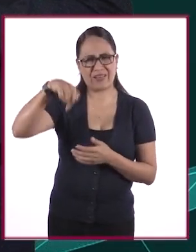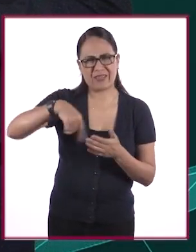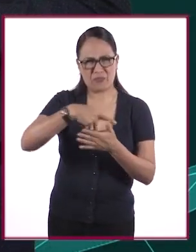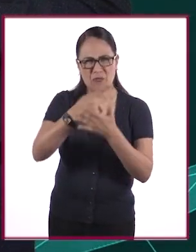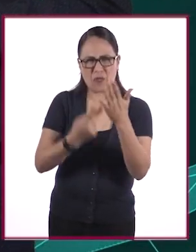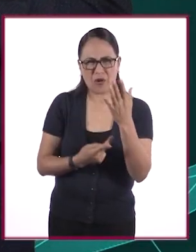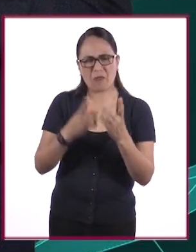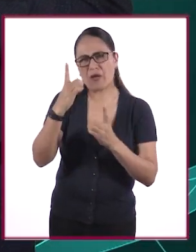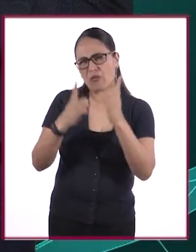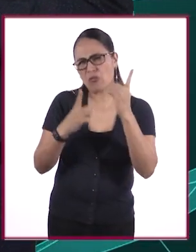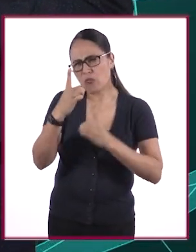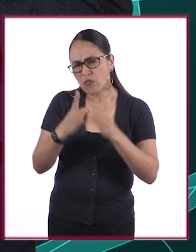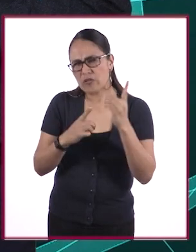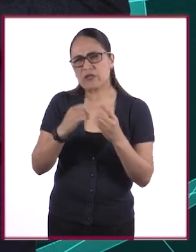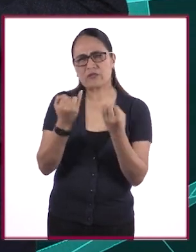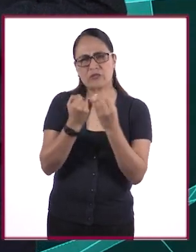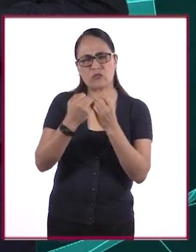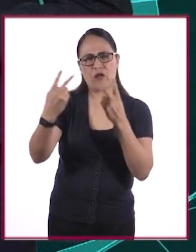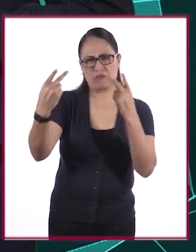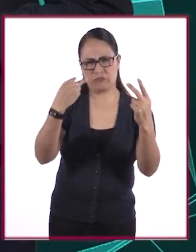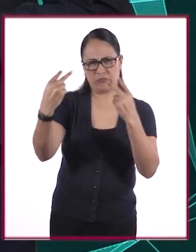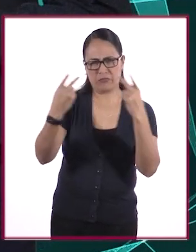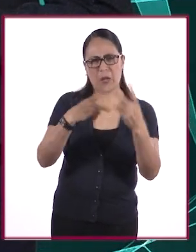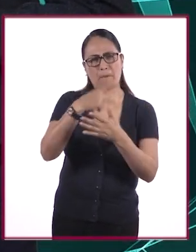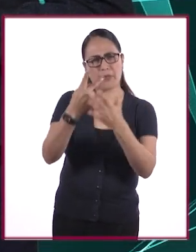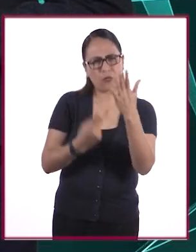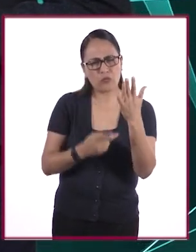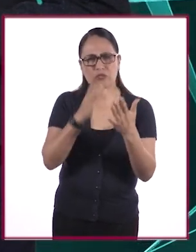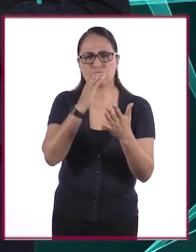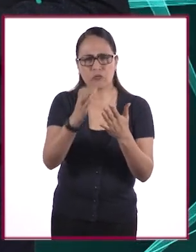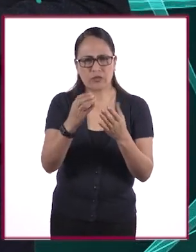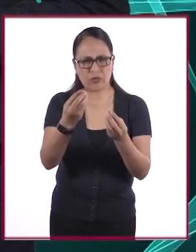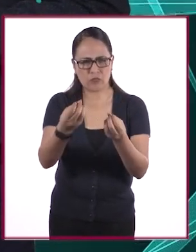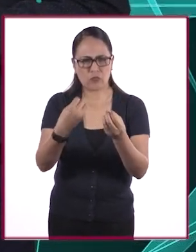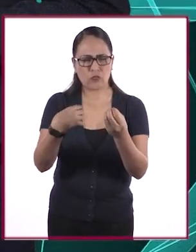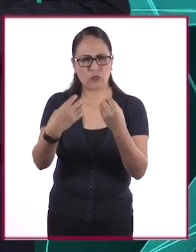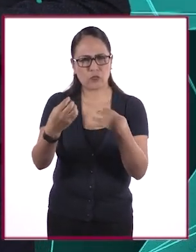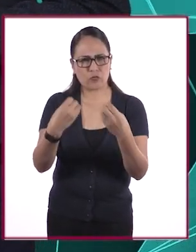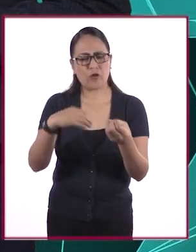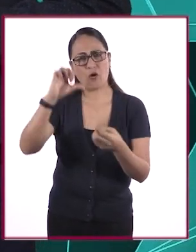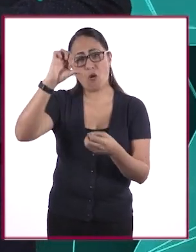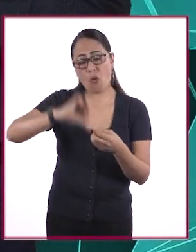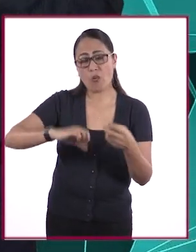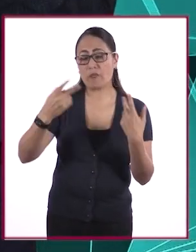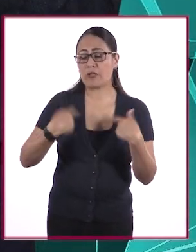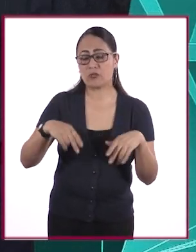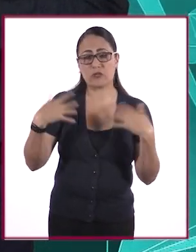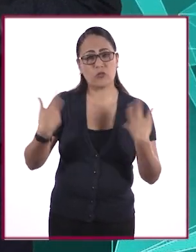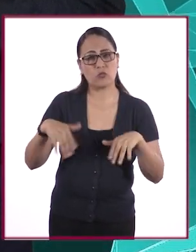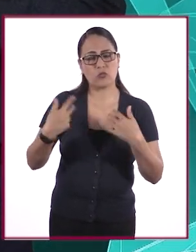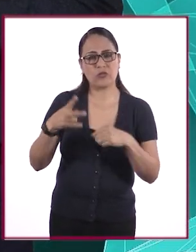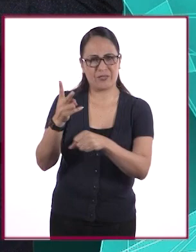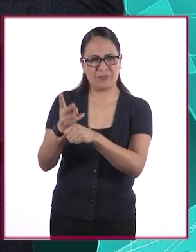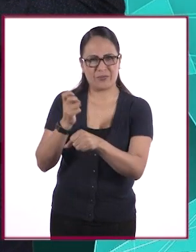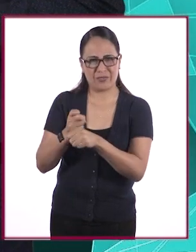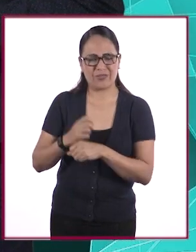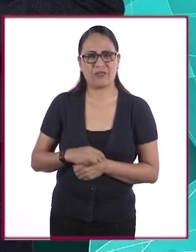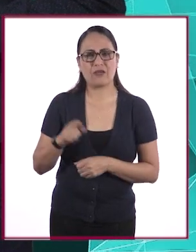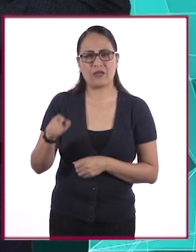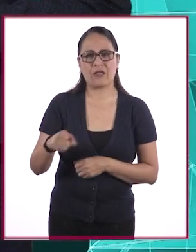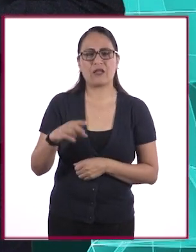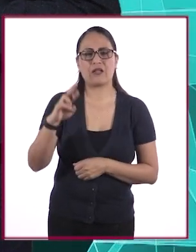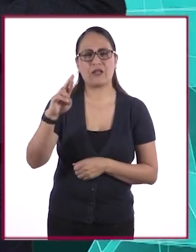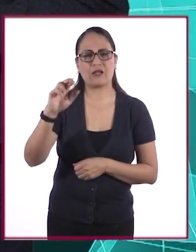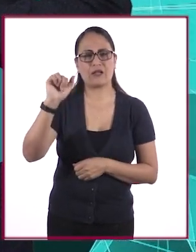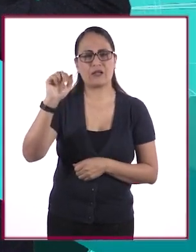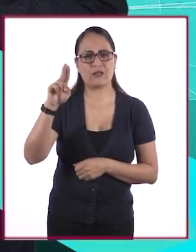muchas dudas y que quienes nos ven nos manden sus preguntas y comentarios, ya que hoy tenemos un gran invitado. Continuamos con nuestra conversación con el doctor